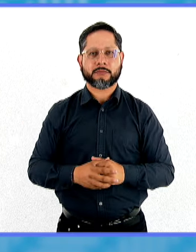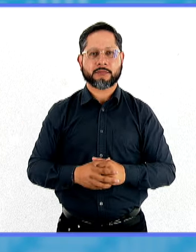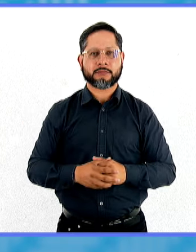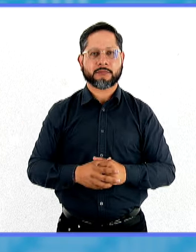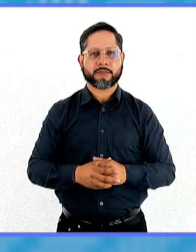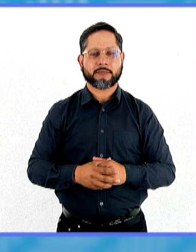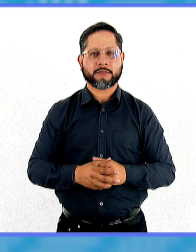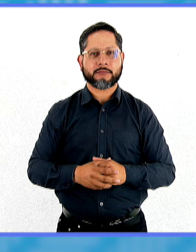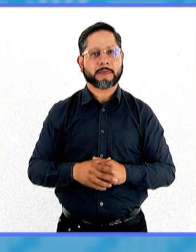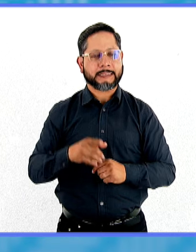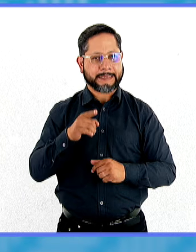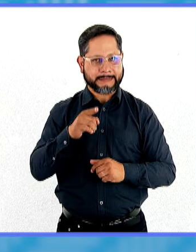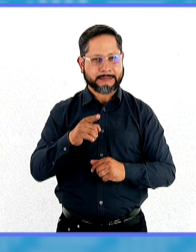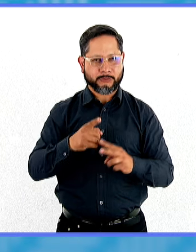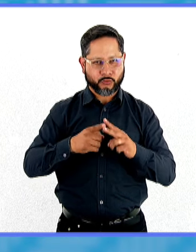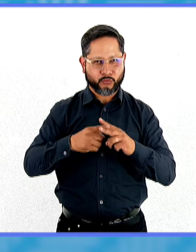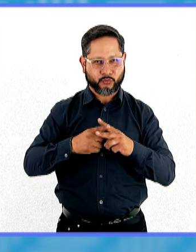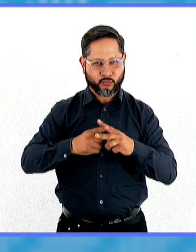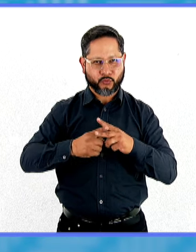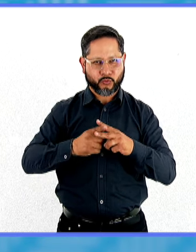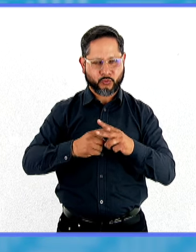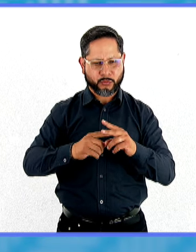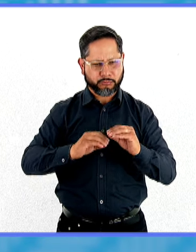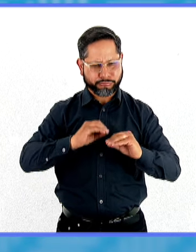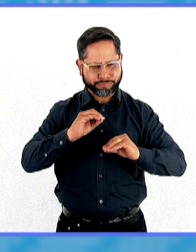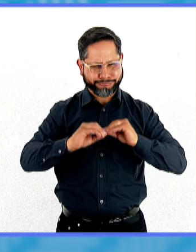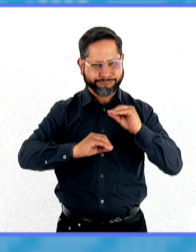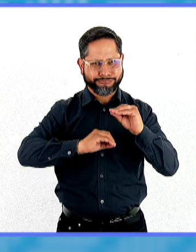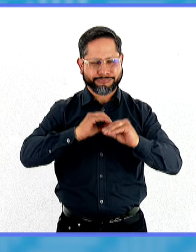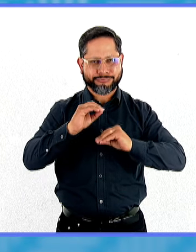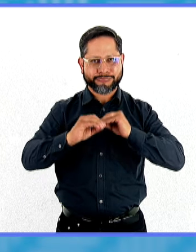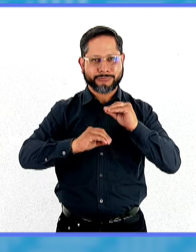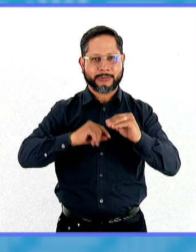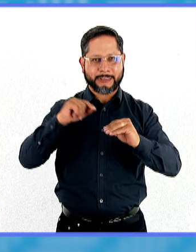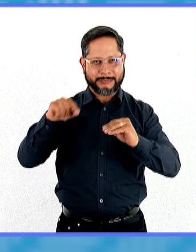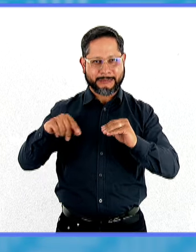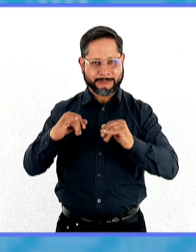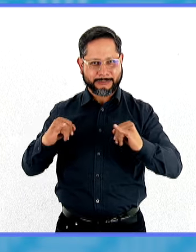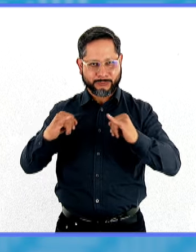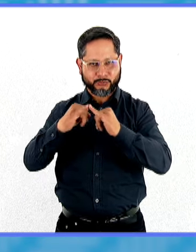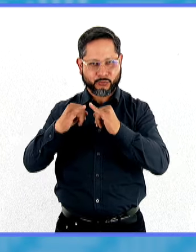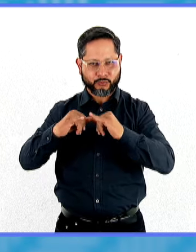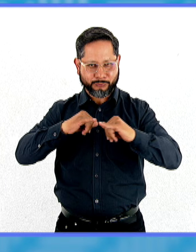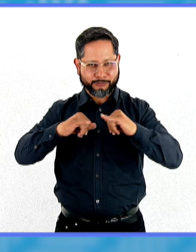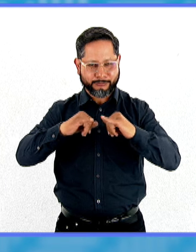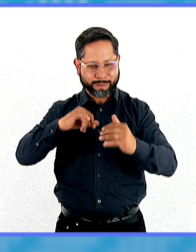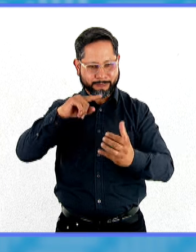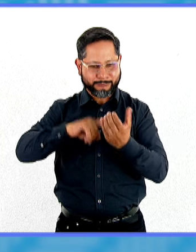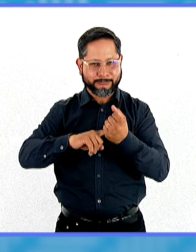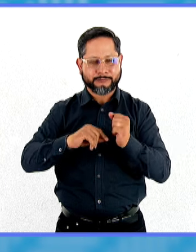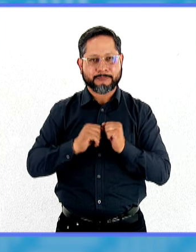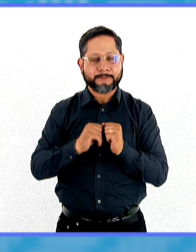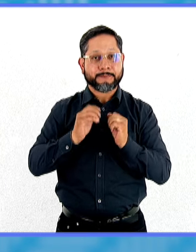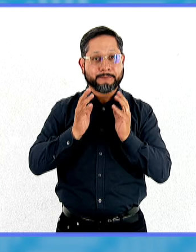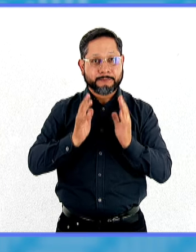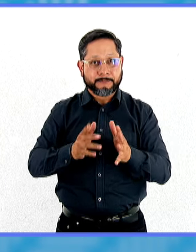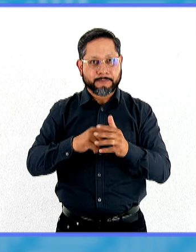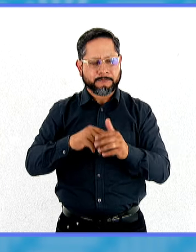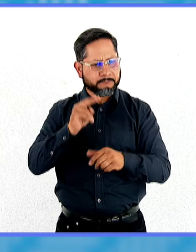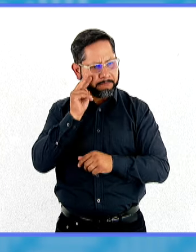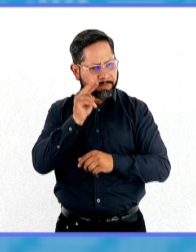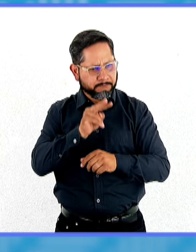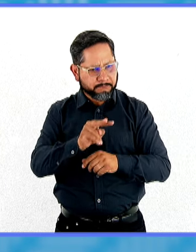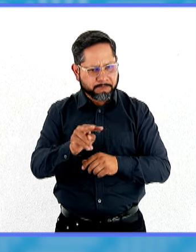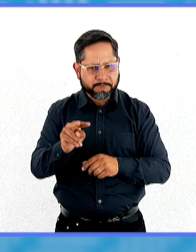eh algoritmo Como les decía se desarrolló ahí en el anod ahora se tiene ese ese visualizador y en ese visualizador